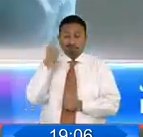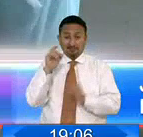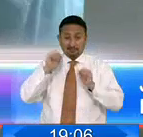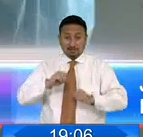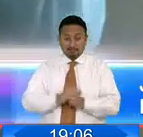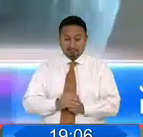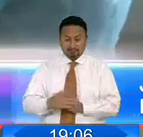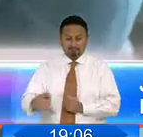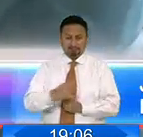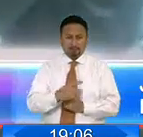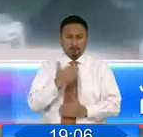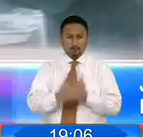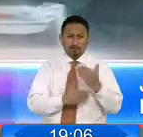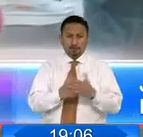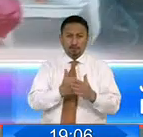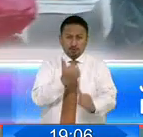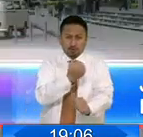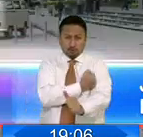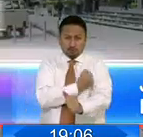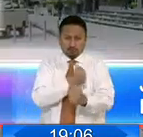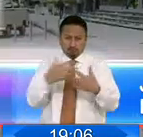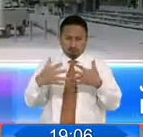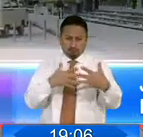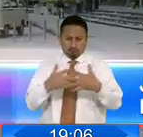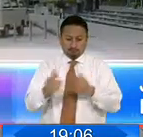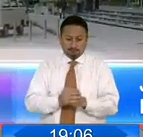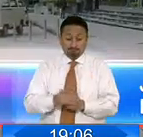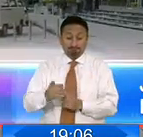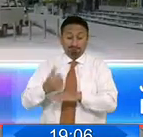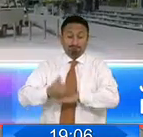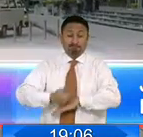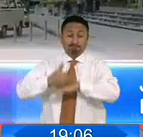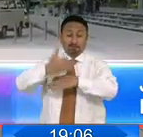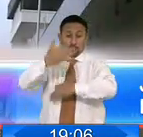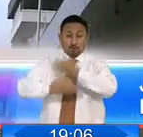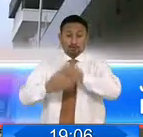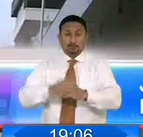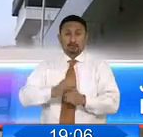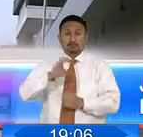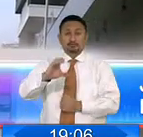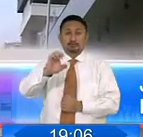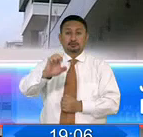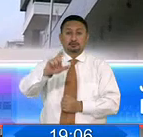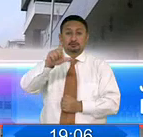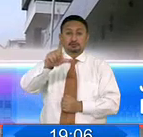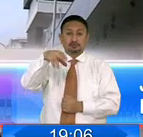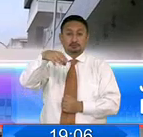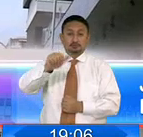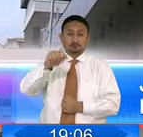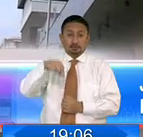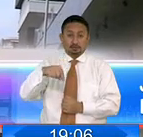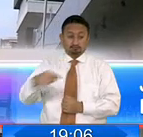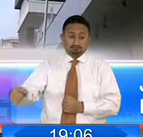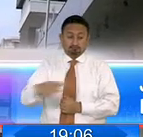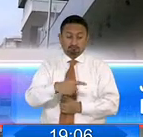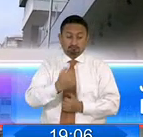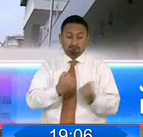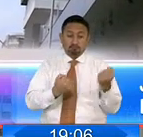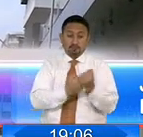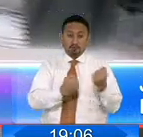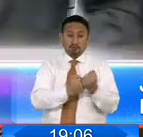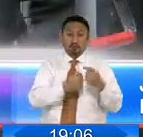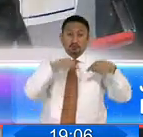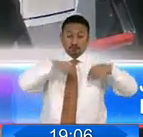transparentar el proceso de vacunación luego de que la jueza selma espinoza concediera la acción constitucional que